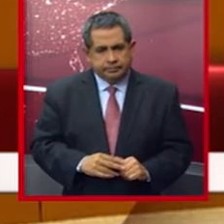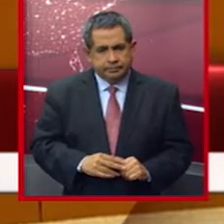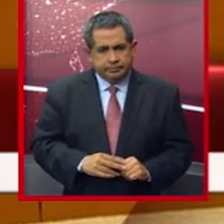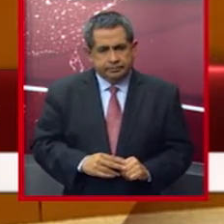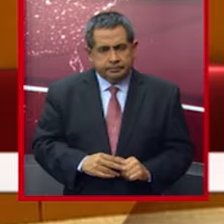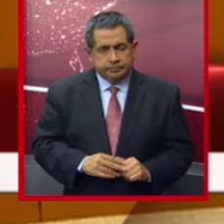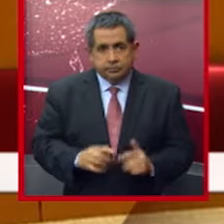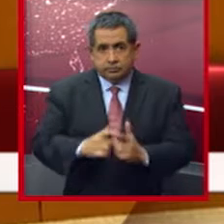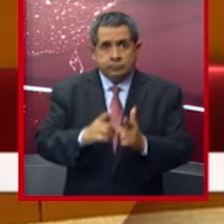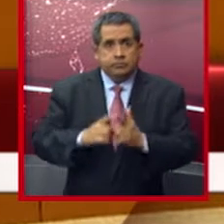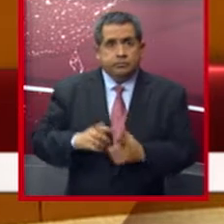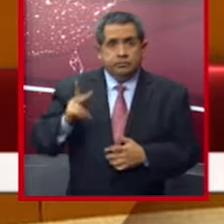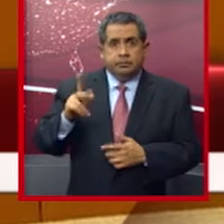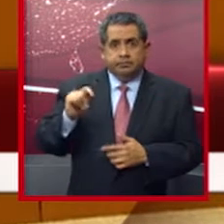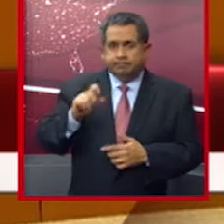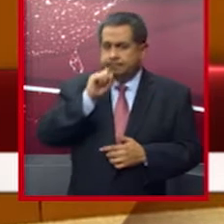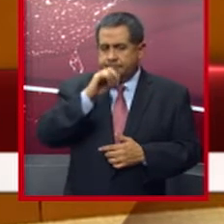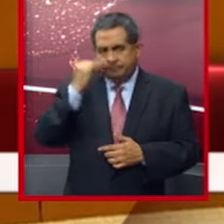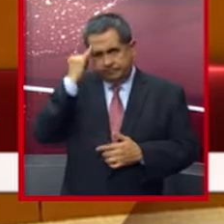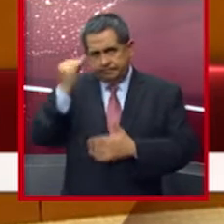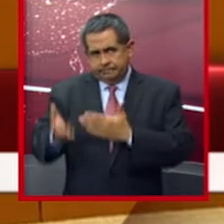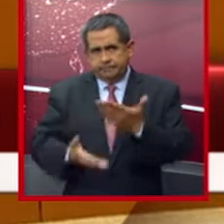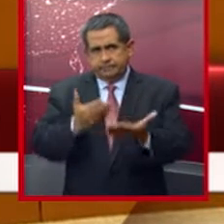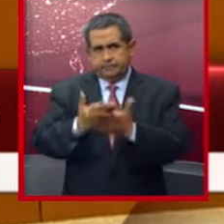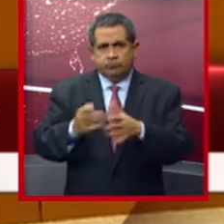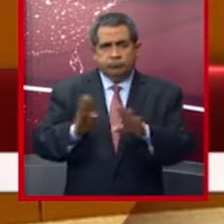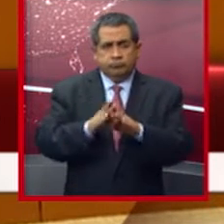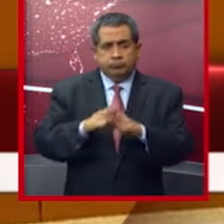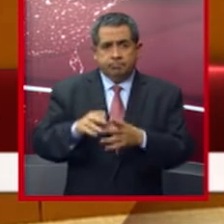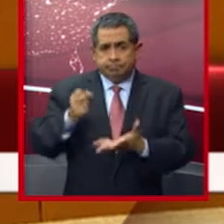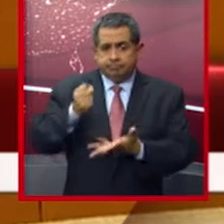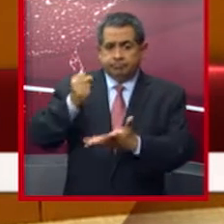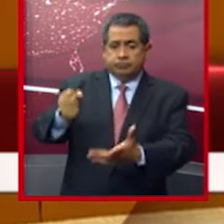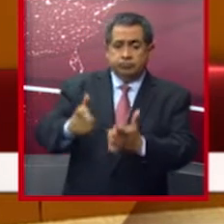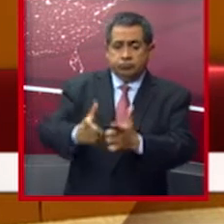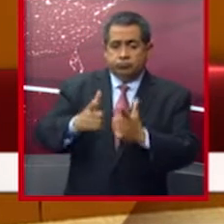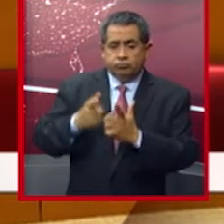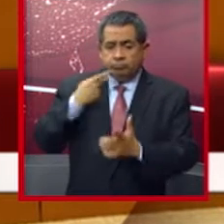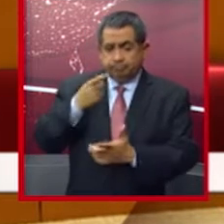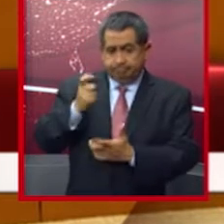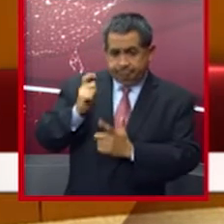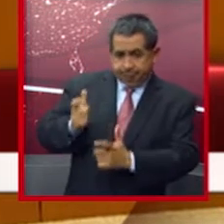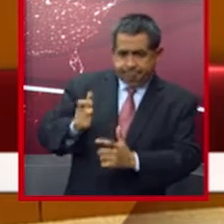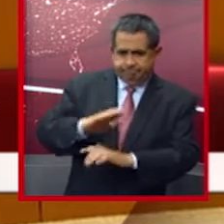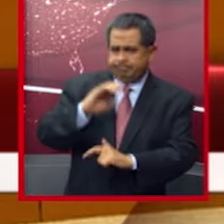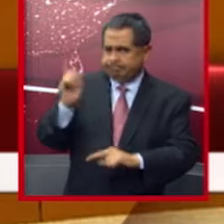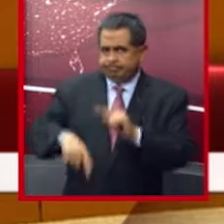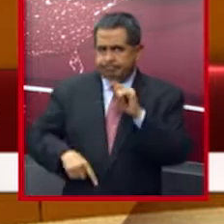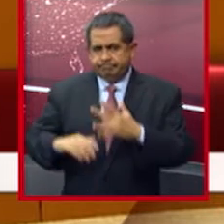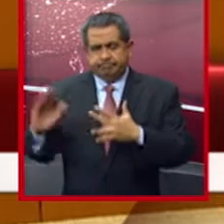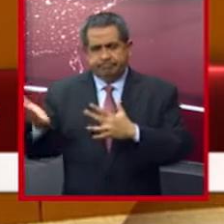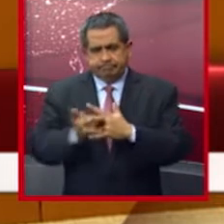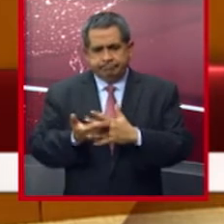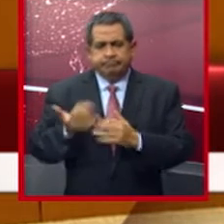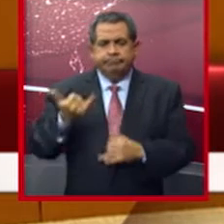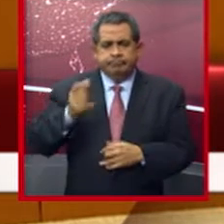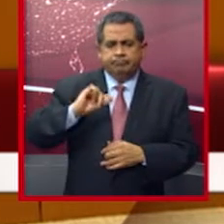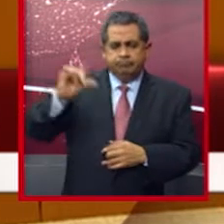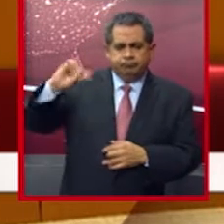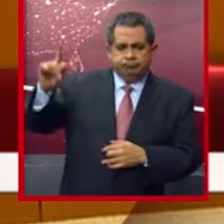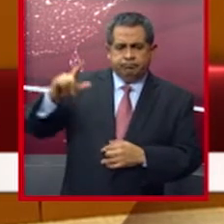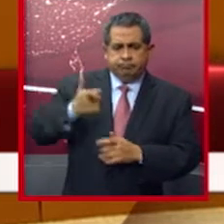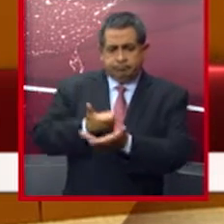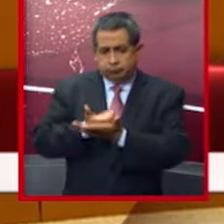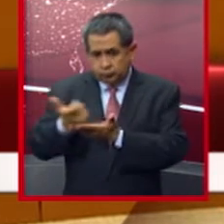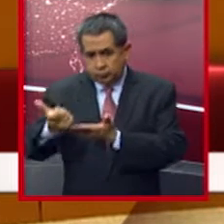La fracción del Partido del Trabajo también propuso que se elimine el financiamiento de los partidos políticos, se disminuya a la mitad los sueldos de los altos funcionarios y eliminar